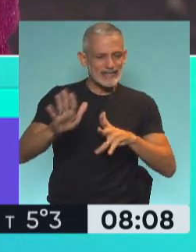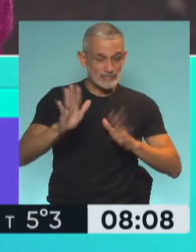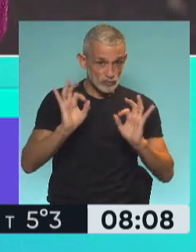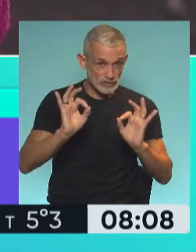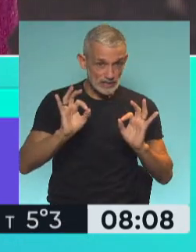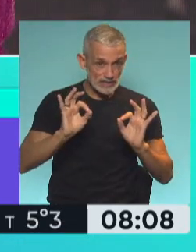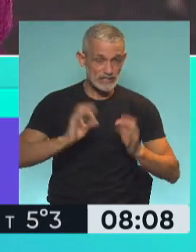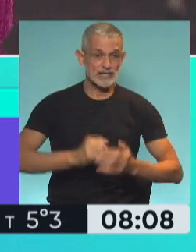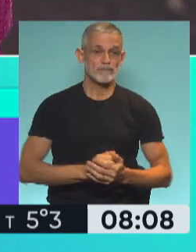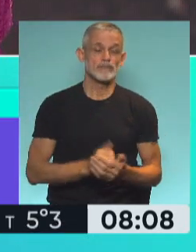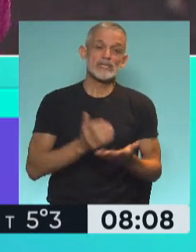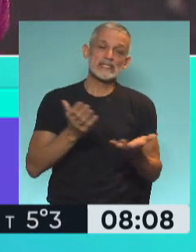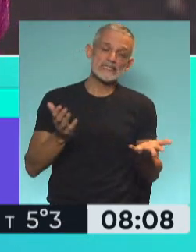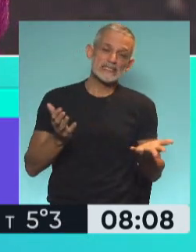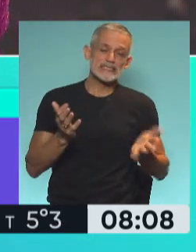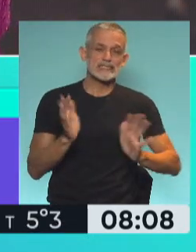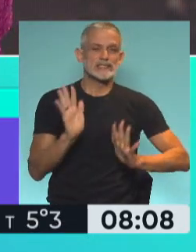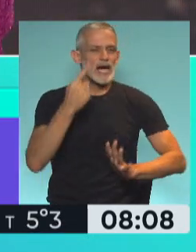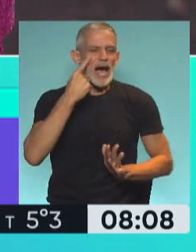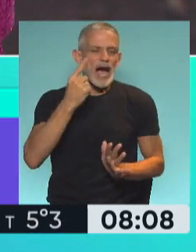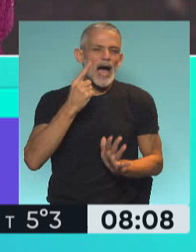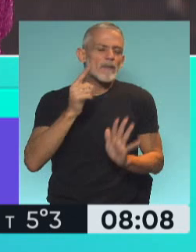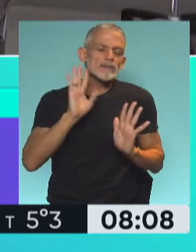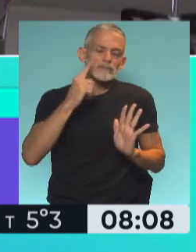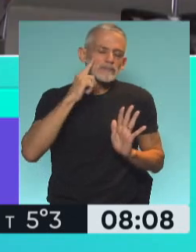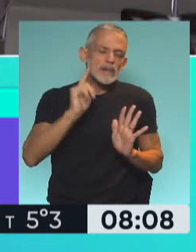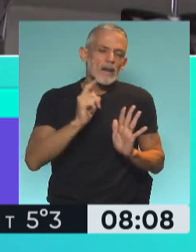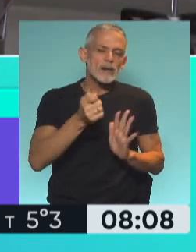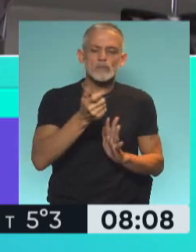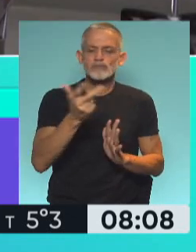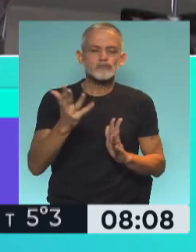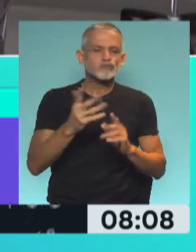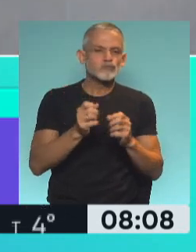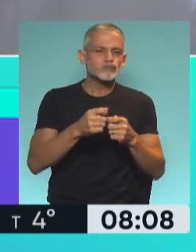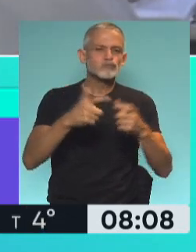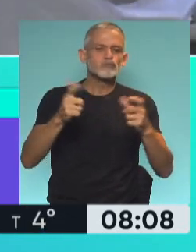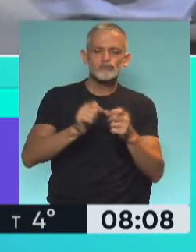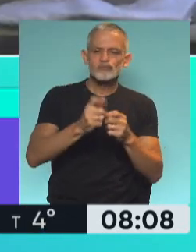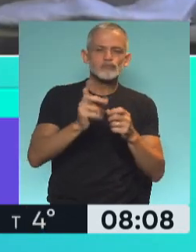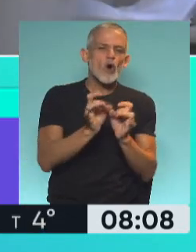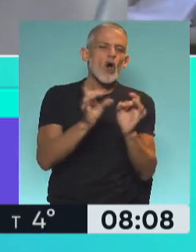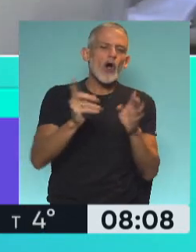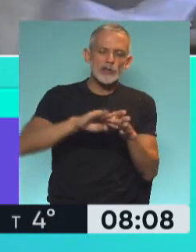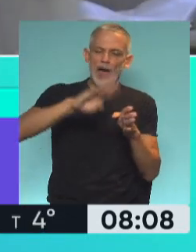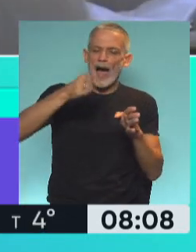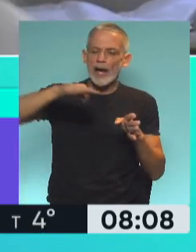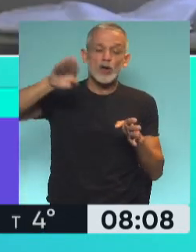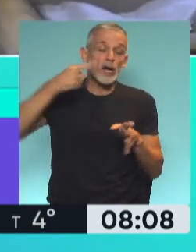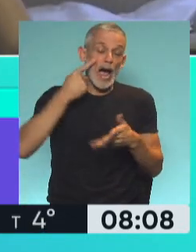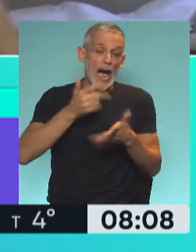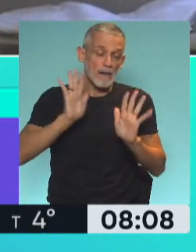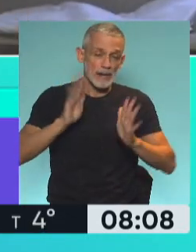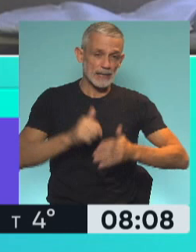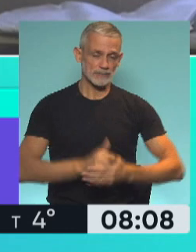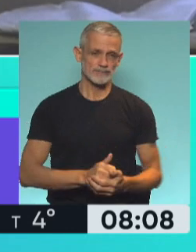eso? Mire, tendremos que ver cómo evoluciona la curva de los contagios.